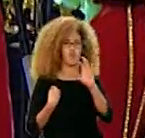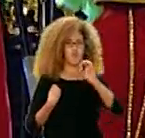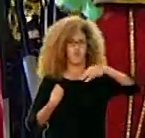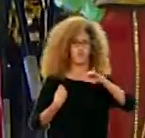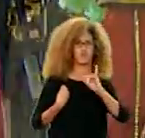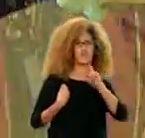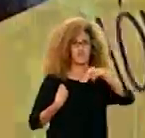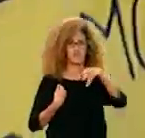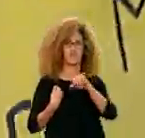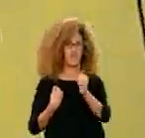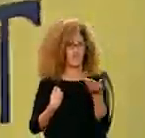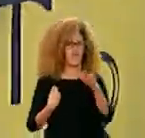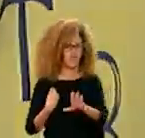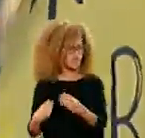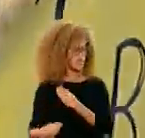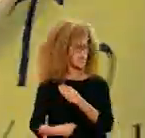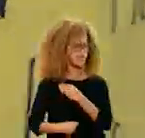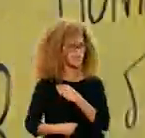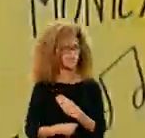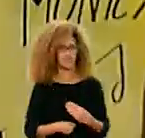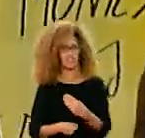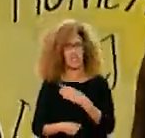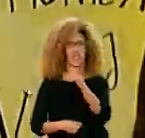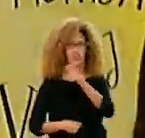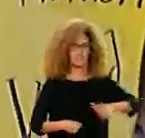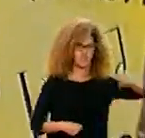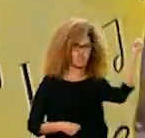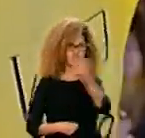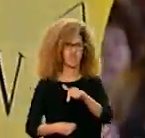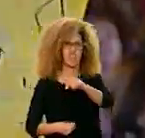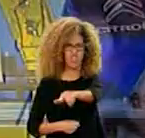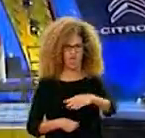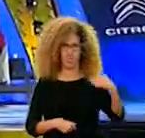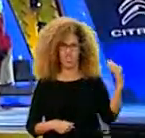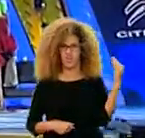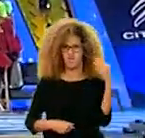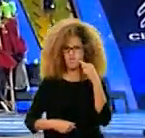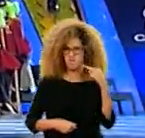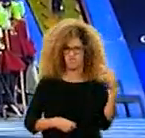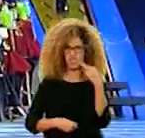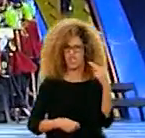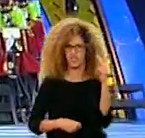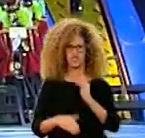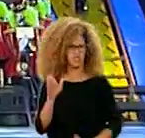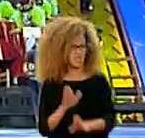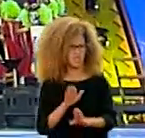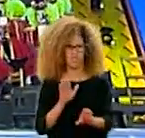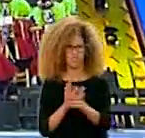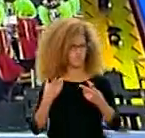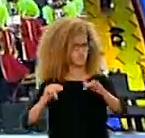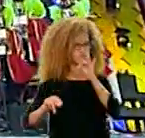la pesadilla, los cobardes, los machistas, la craque no termina.